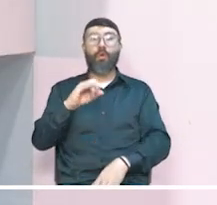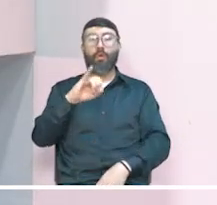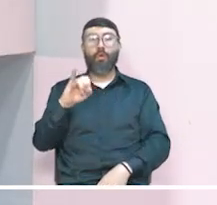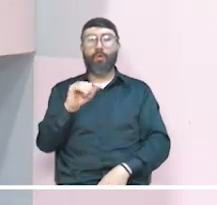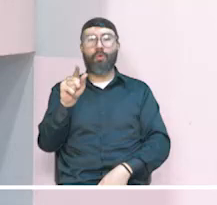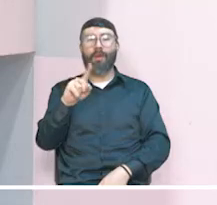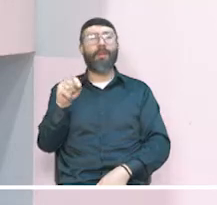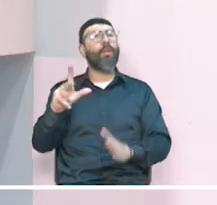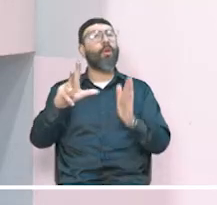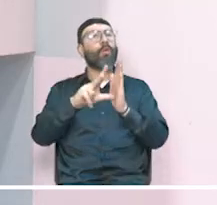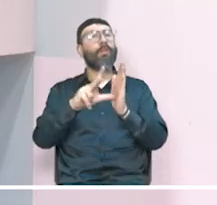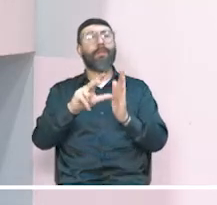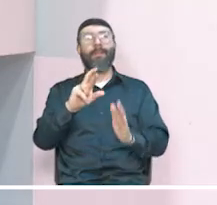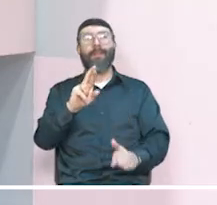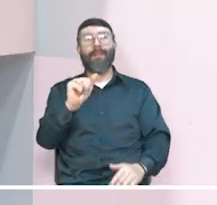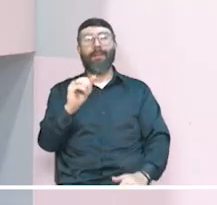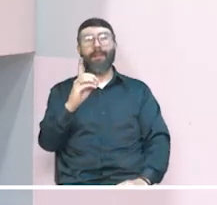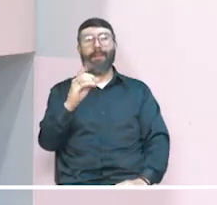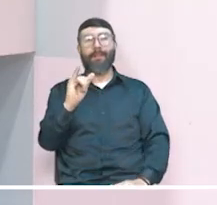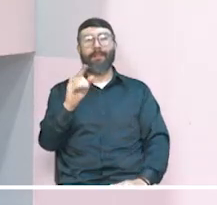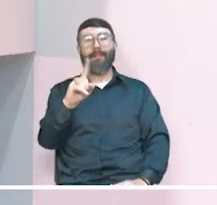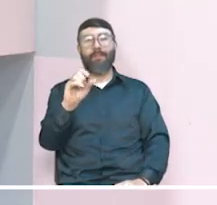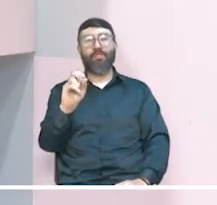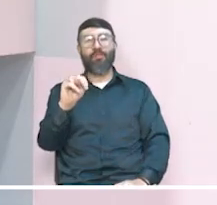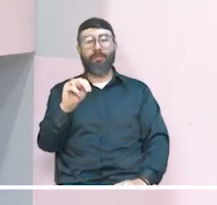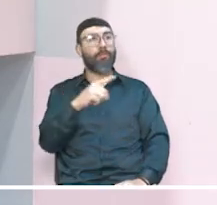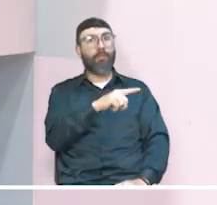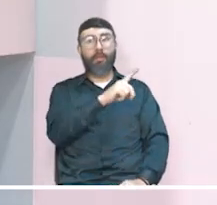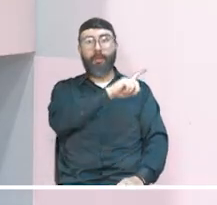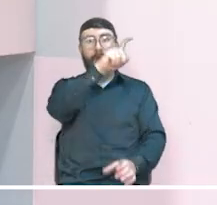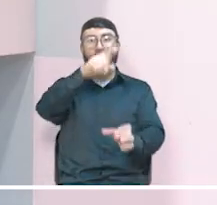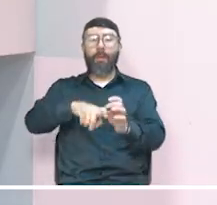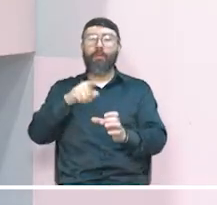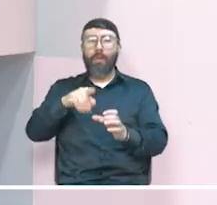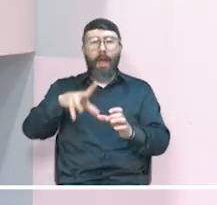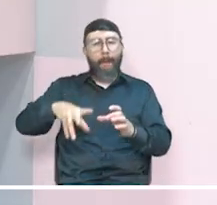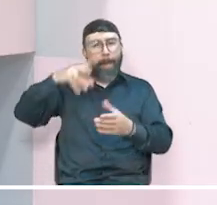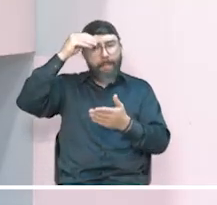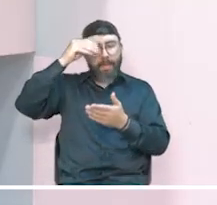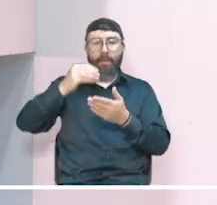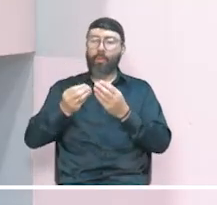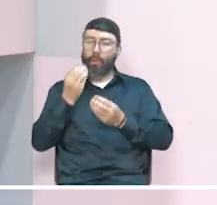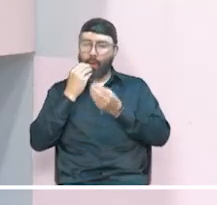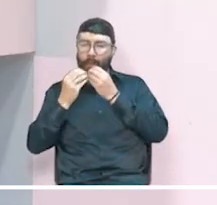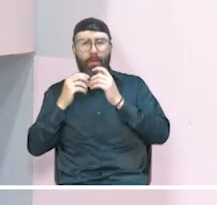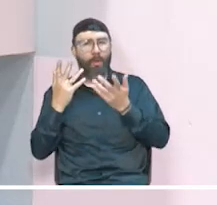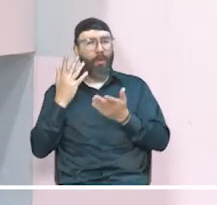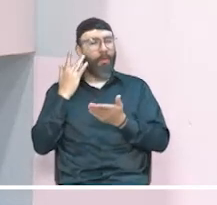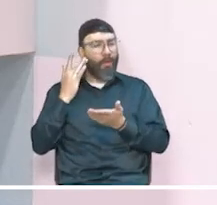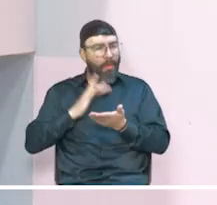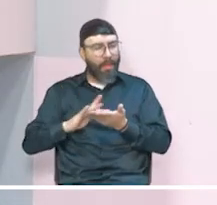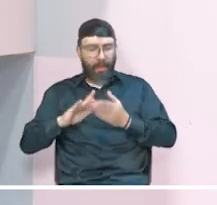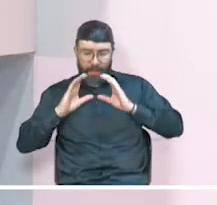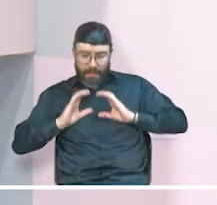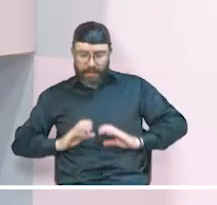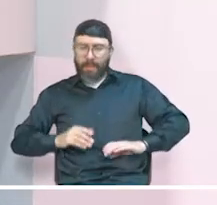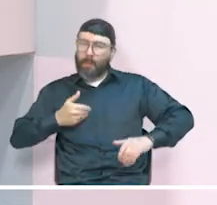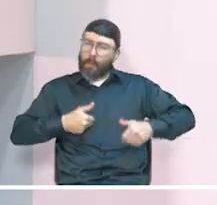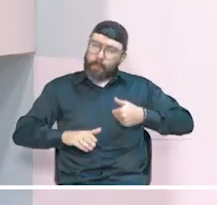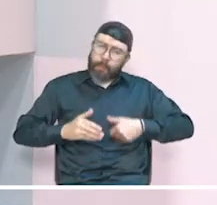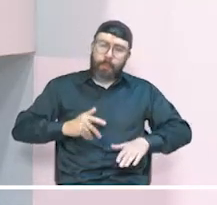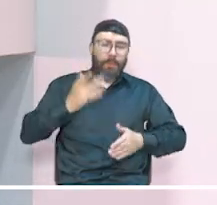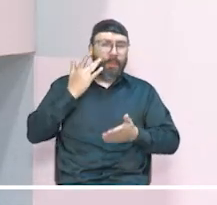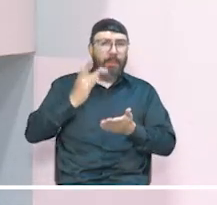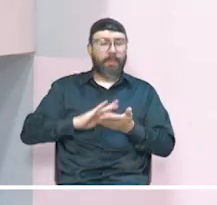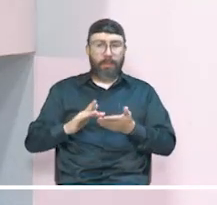Radisson, para que se programen, para que asistan, para que aprendan a comer, cómo desintoxicar su cuerpo, aprender un poquito más sobre el tema